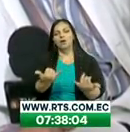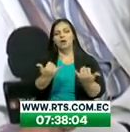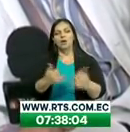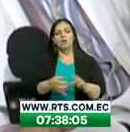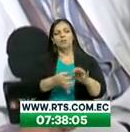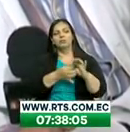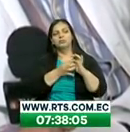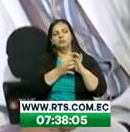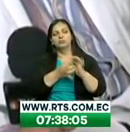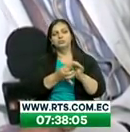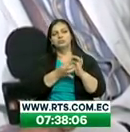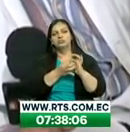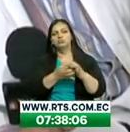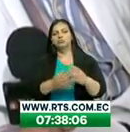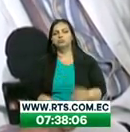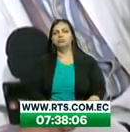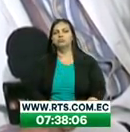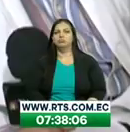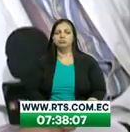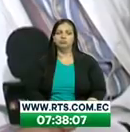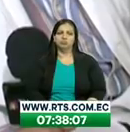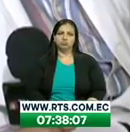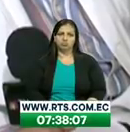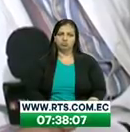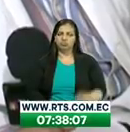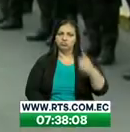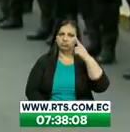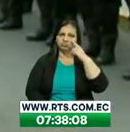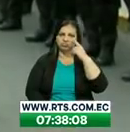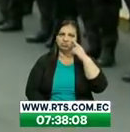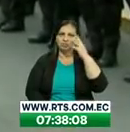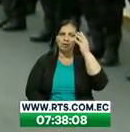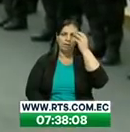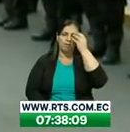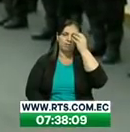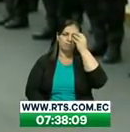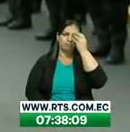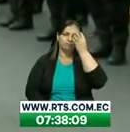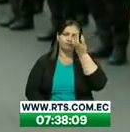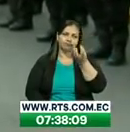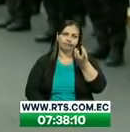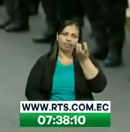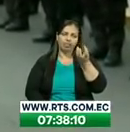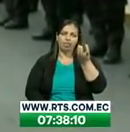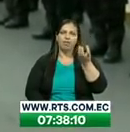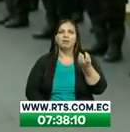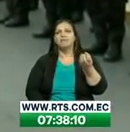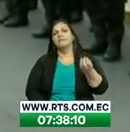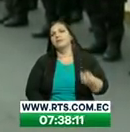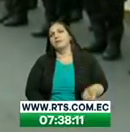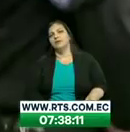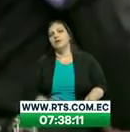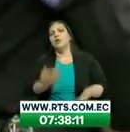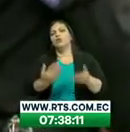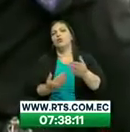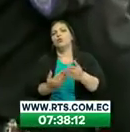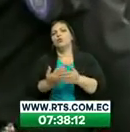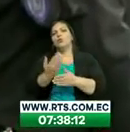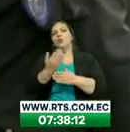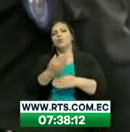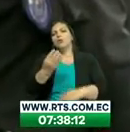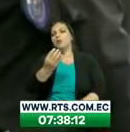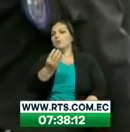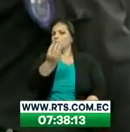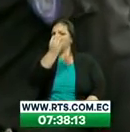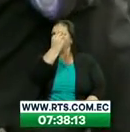compañero perdió la visión del lado izquierdo. Y es por ello que se siente ansioso por regresar a su trabajo, ya que está próximo